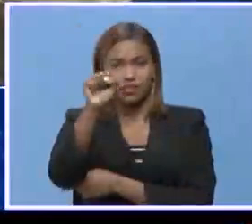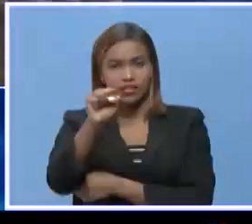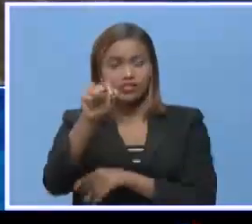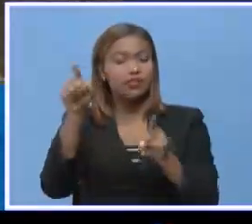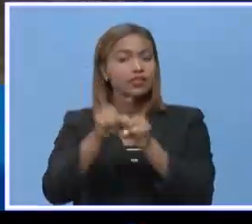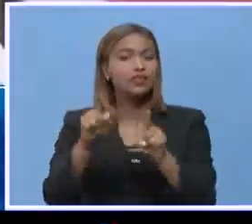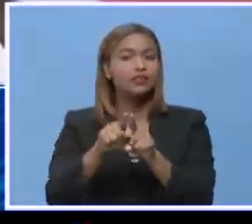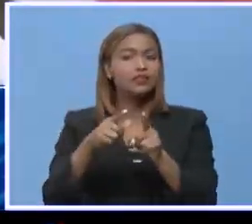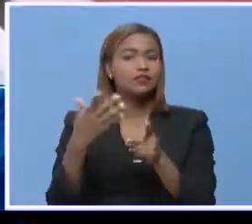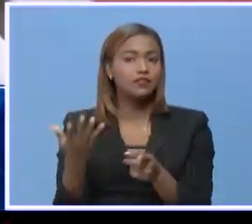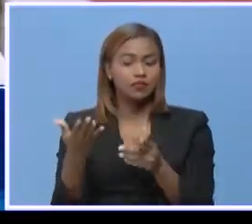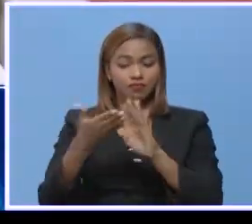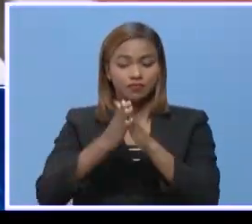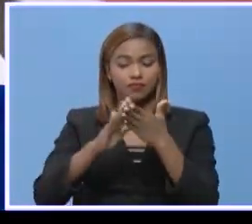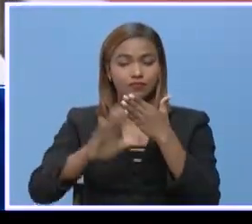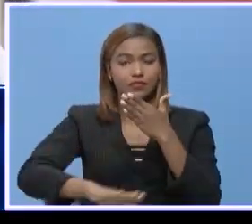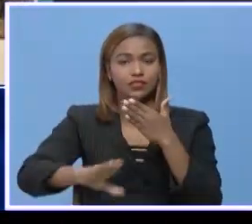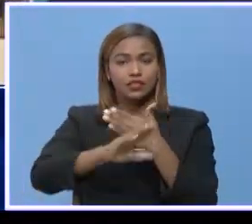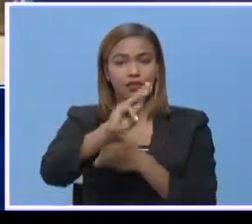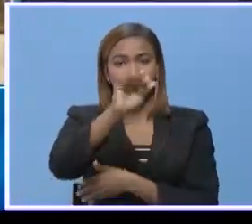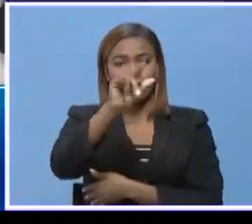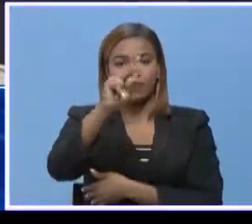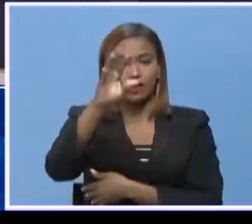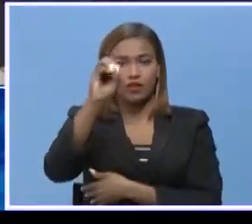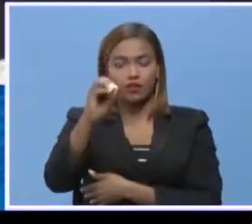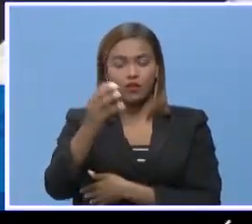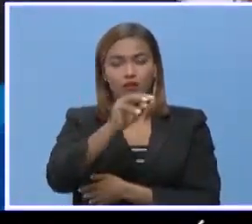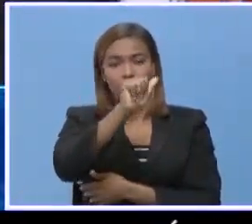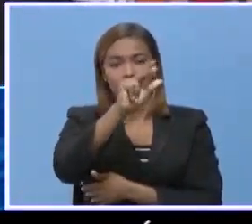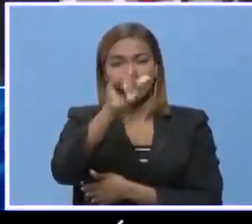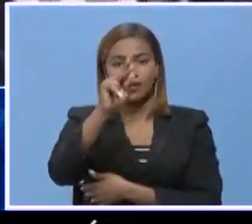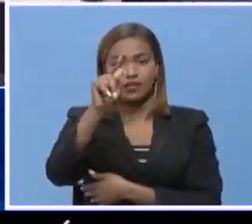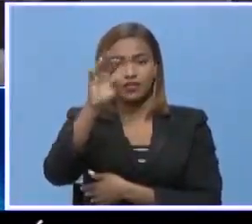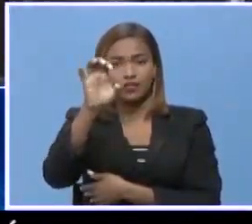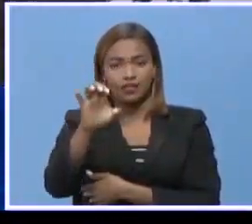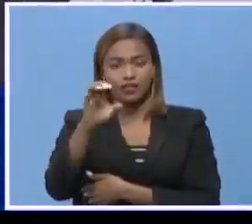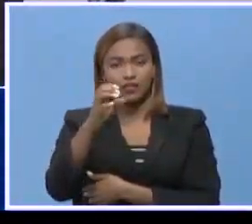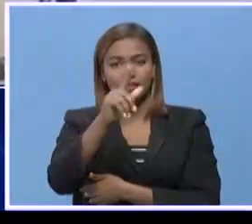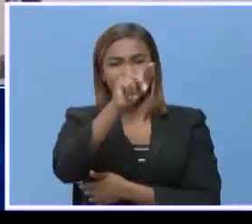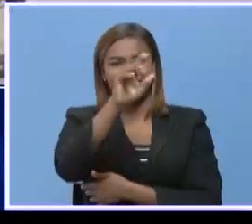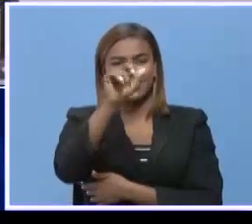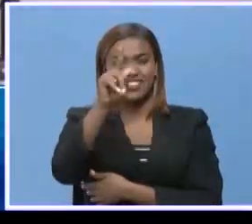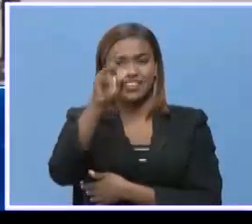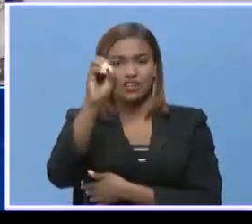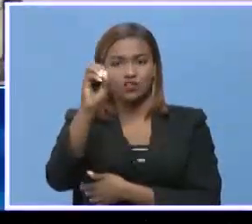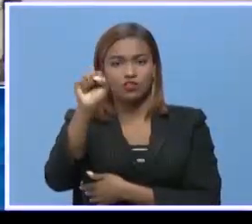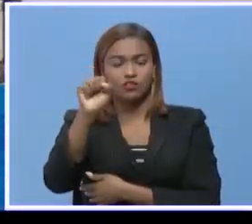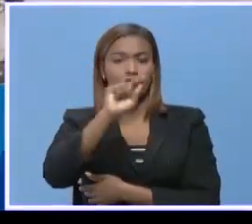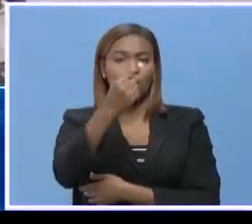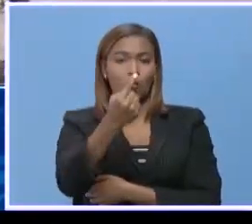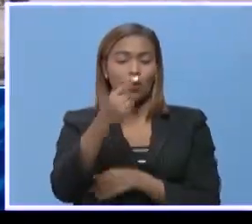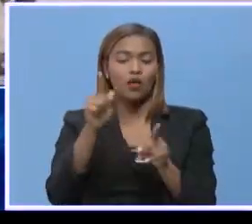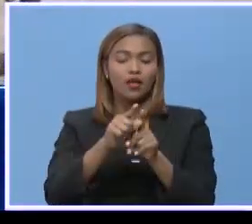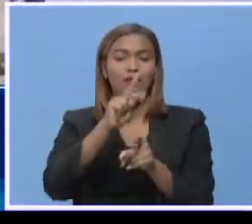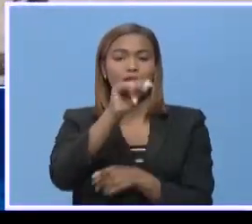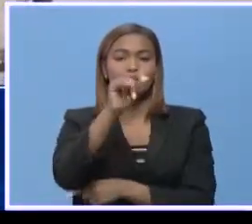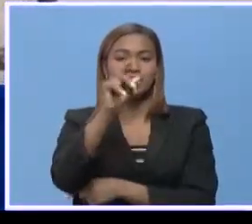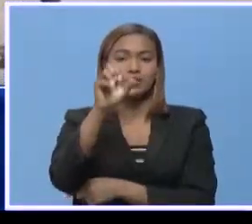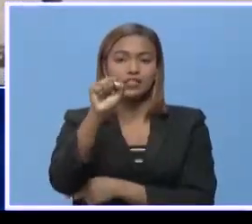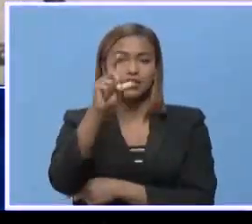así como también Los Mina Viejo, Almirante Caña, Los Trinitarios 1, Brisas del